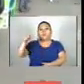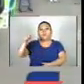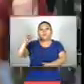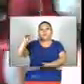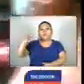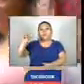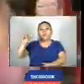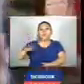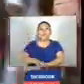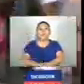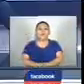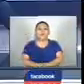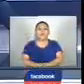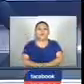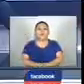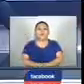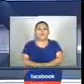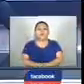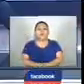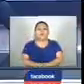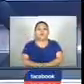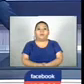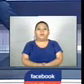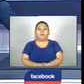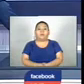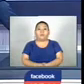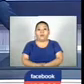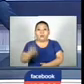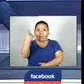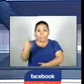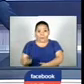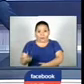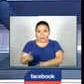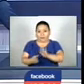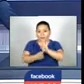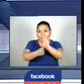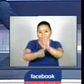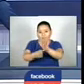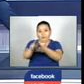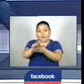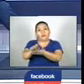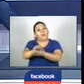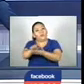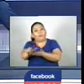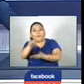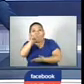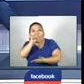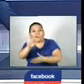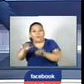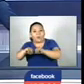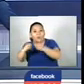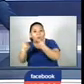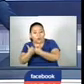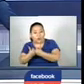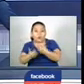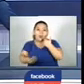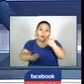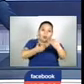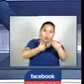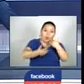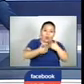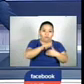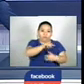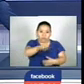Noticiero Hechos. El representante de colegios privados en el país informó sobre casos positivos de COVID-19